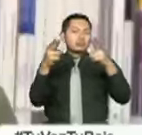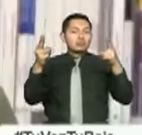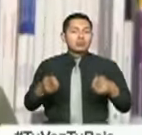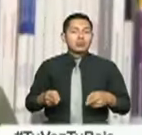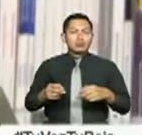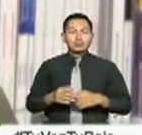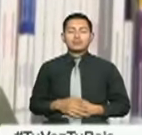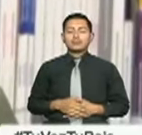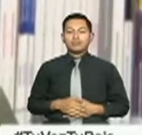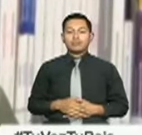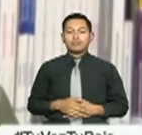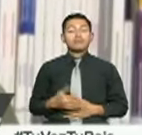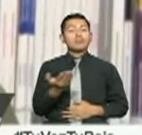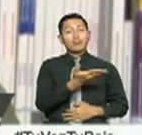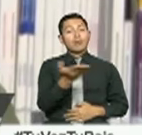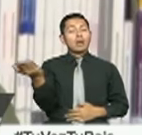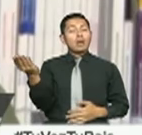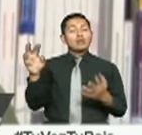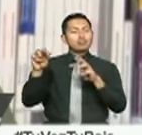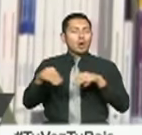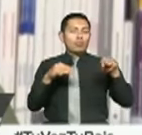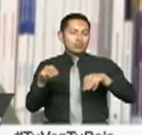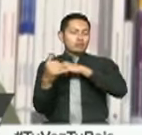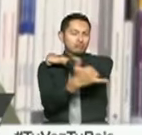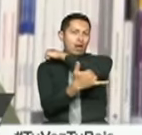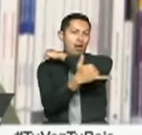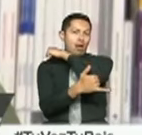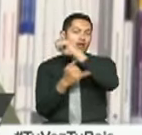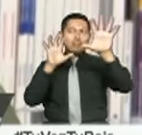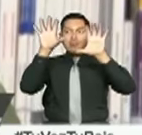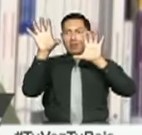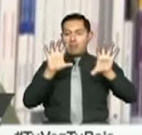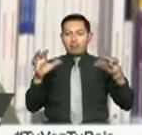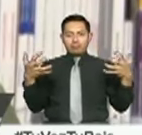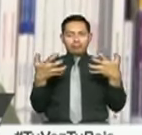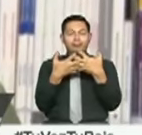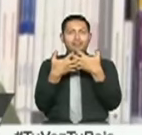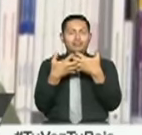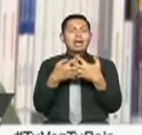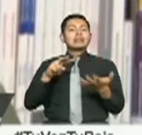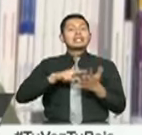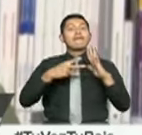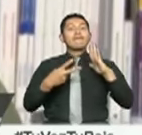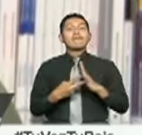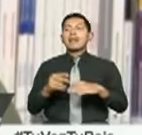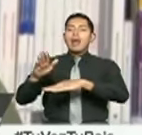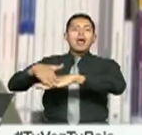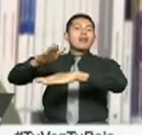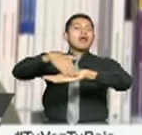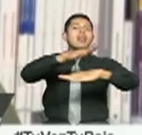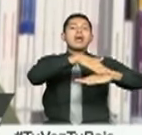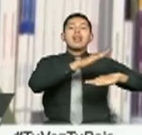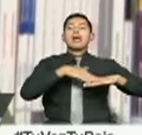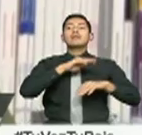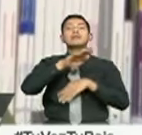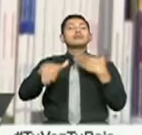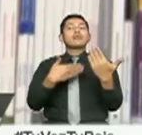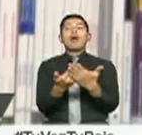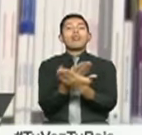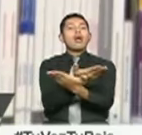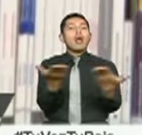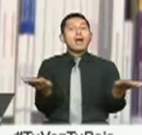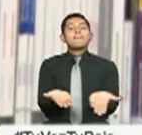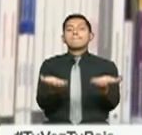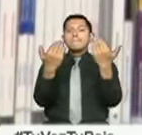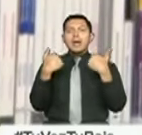El Movimiento de los Países No Alineados es un llamado de atención a todo lo que es la hegemonía que ha ejercido